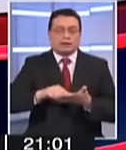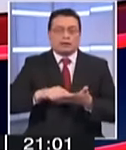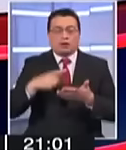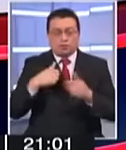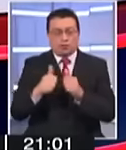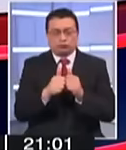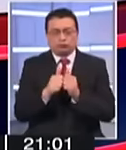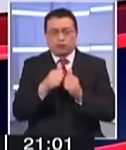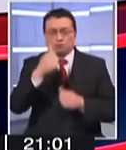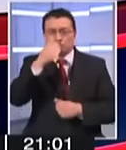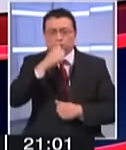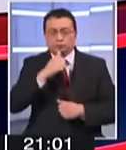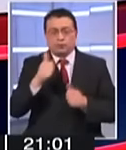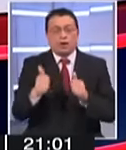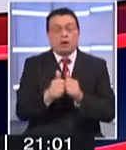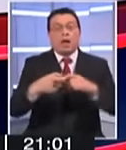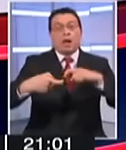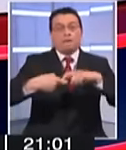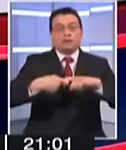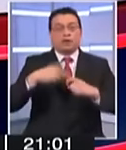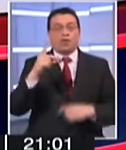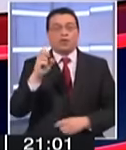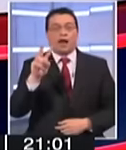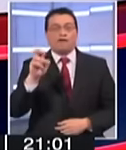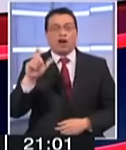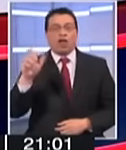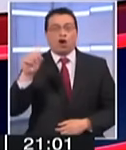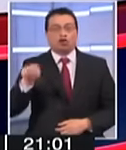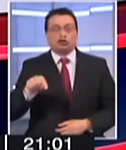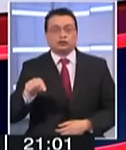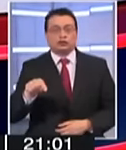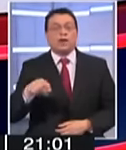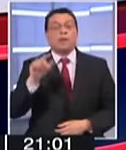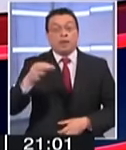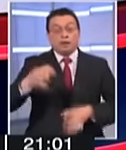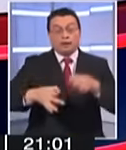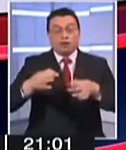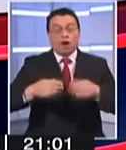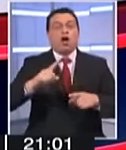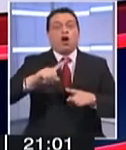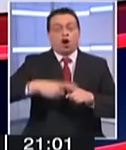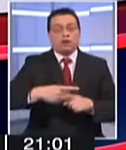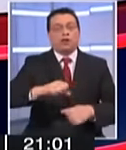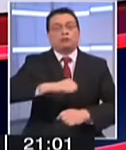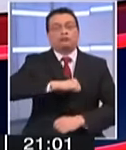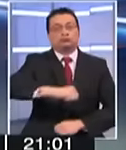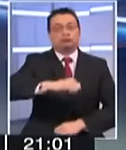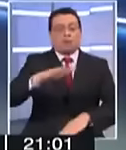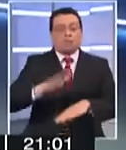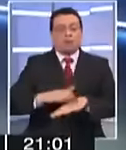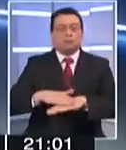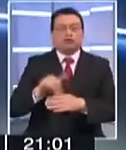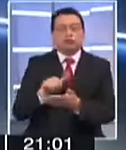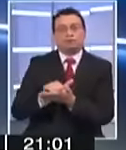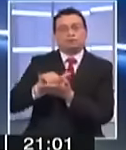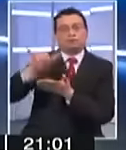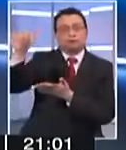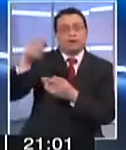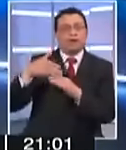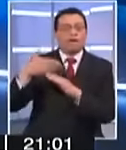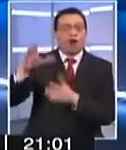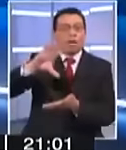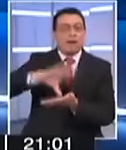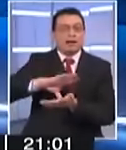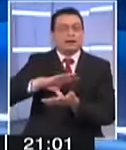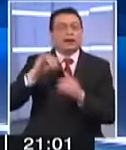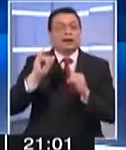en silencio por su marido Sebastián Dávalos, luego de que el tribunal nuevamente le negara el permiso para viajar fuera del país y